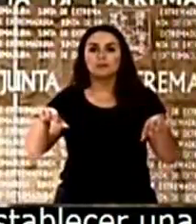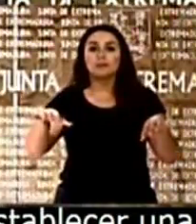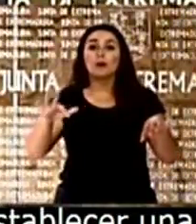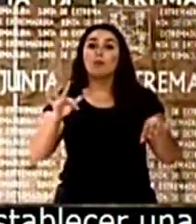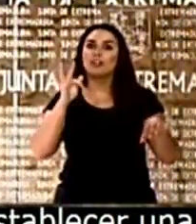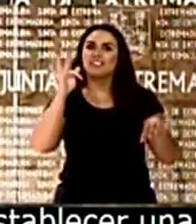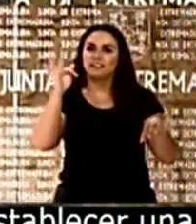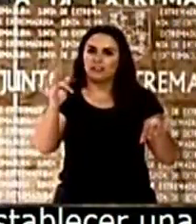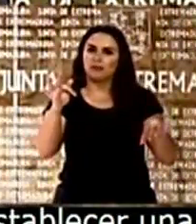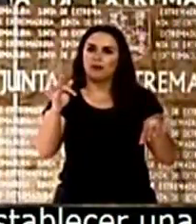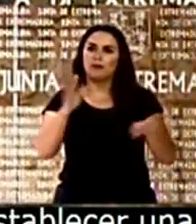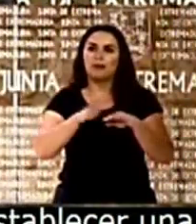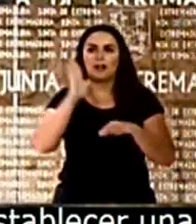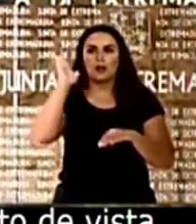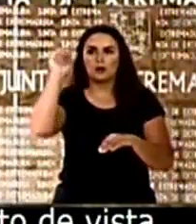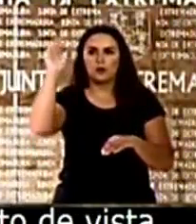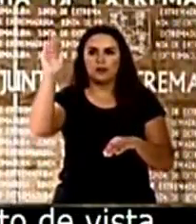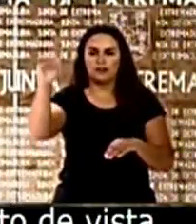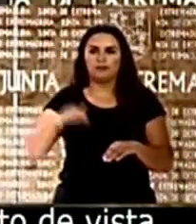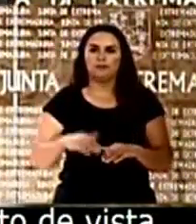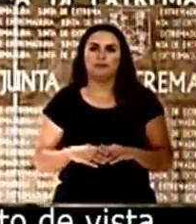con el medio rural.